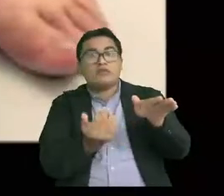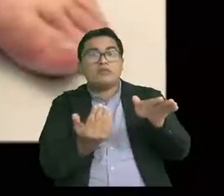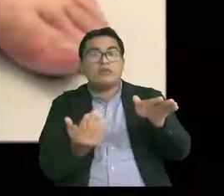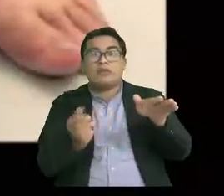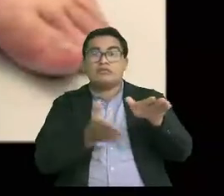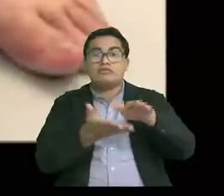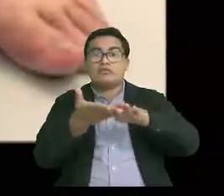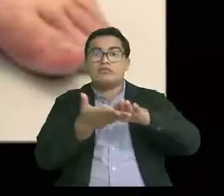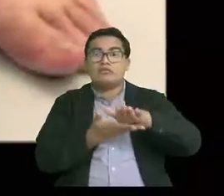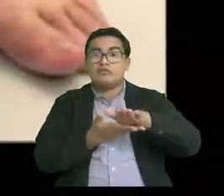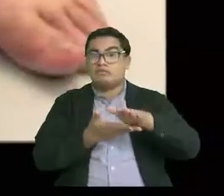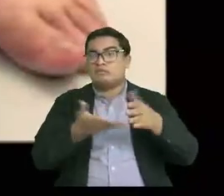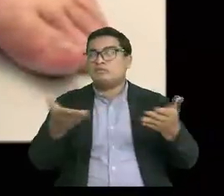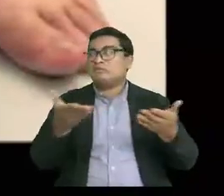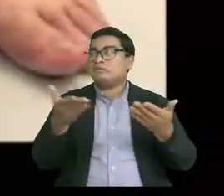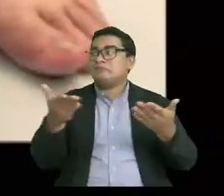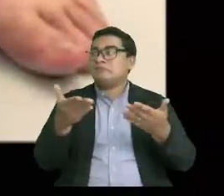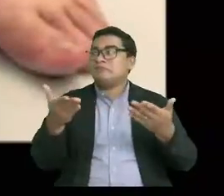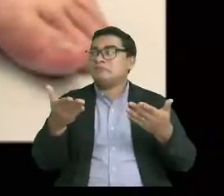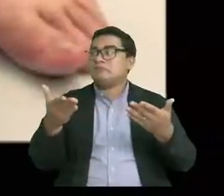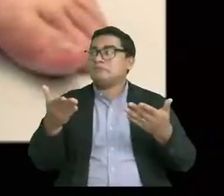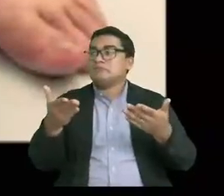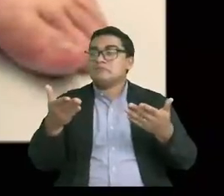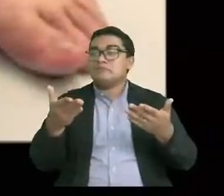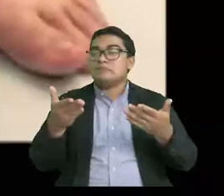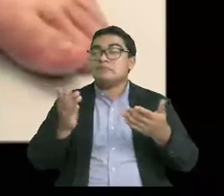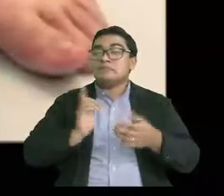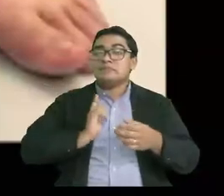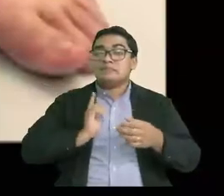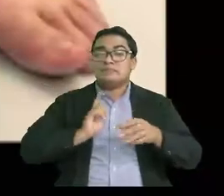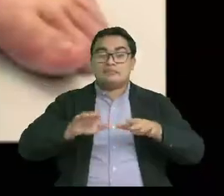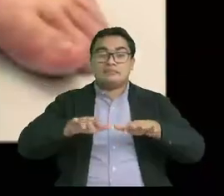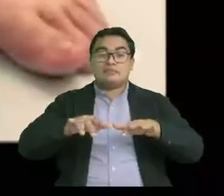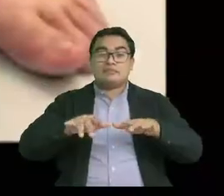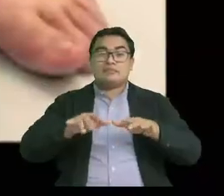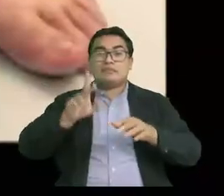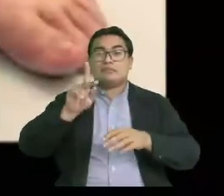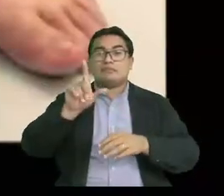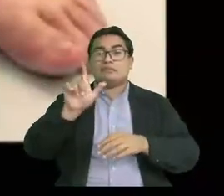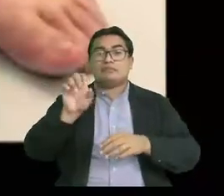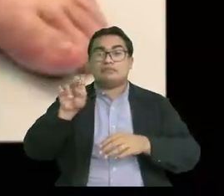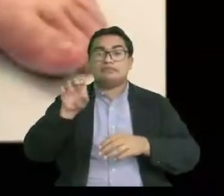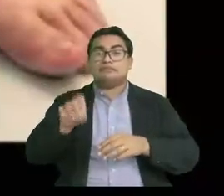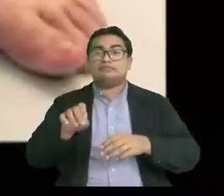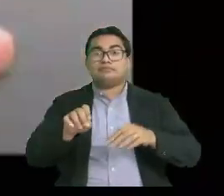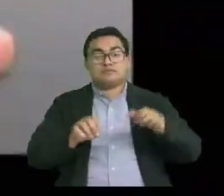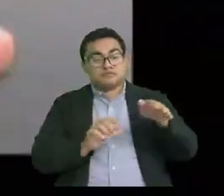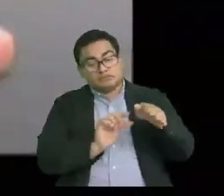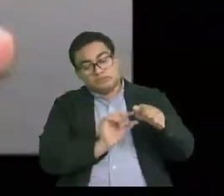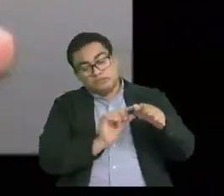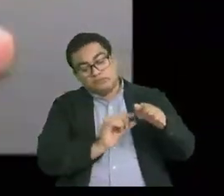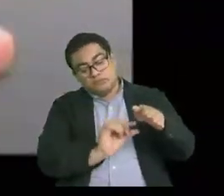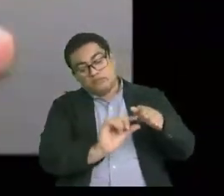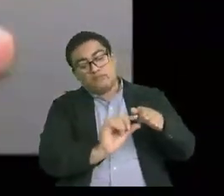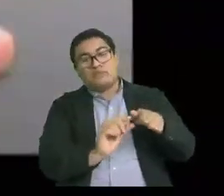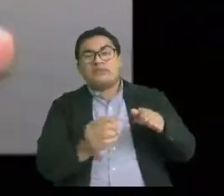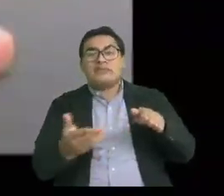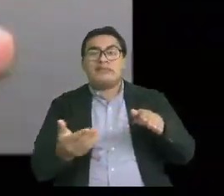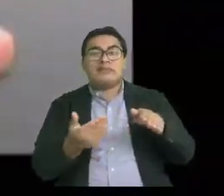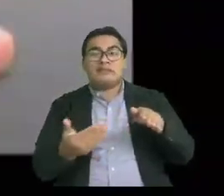Así es. Entonces, en las características clínicas, el pie plano se conforma de pérdida del arco longitudinal interno, que